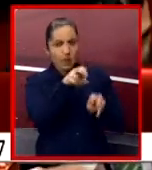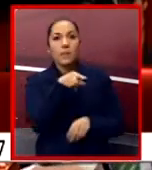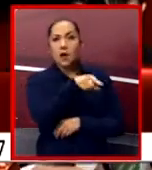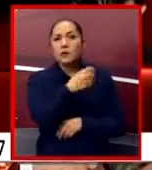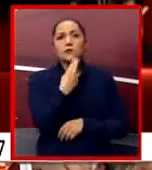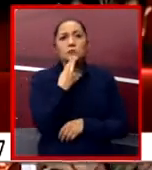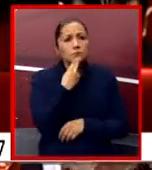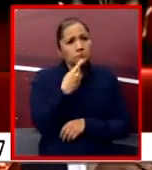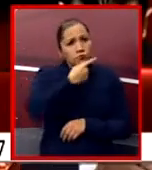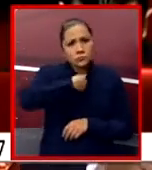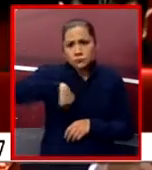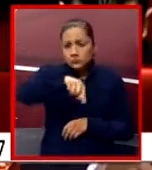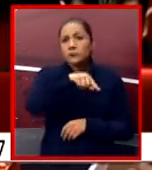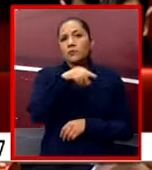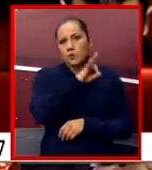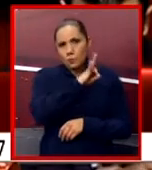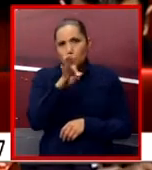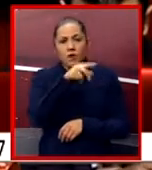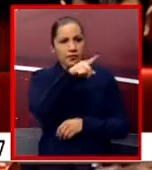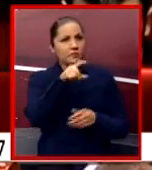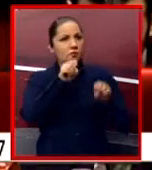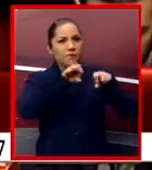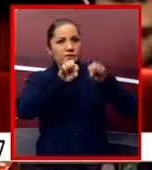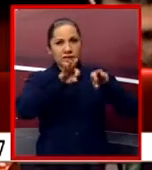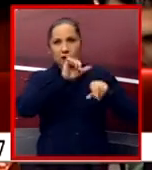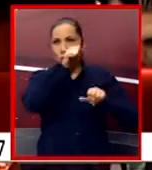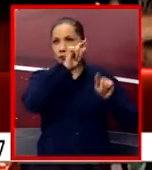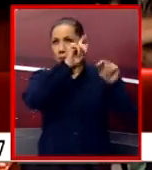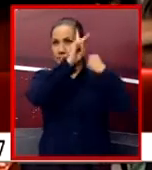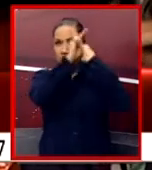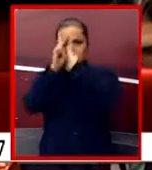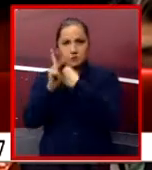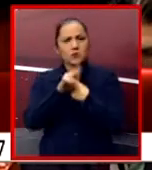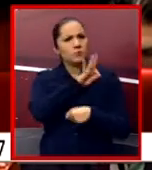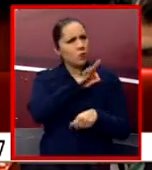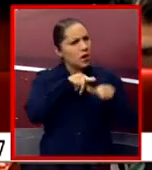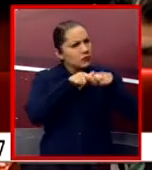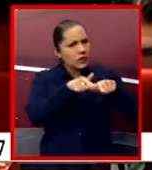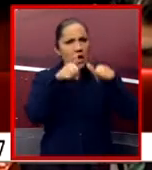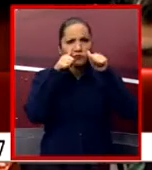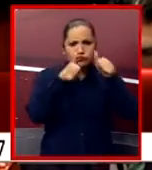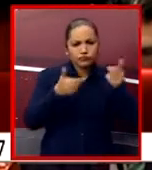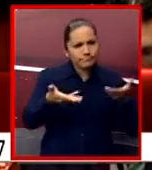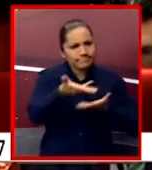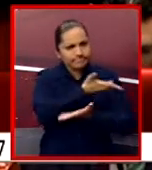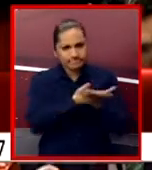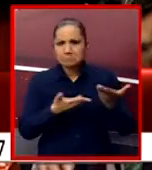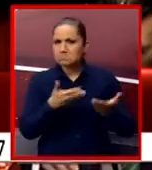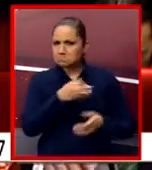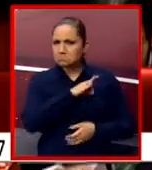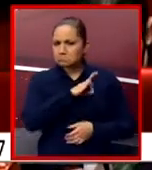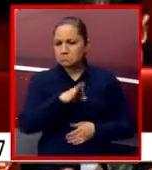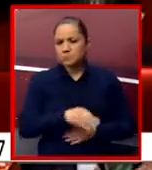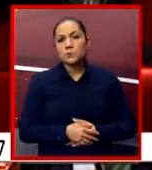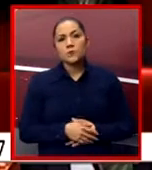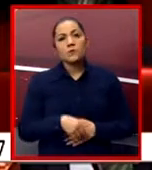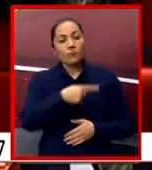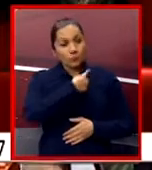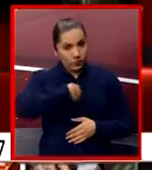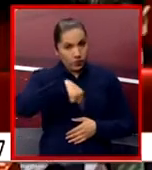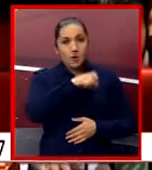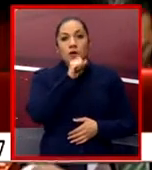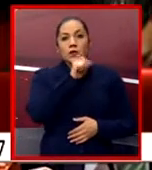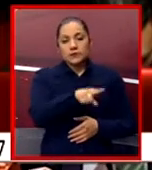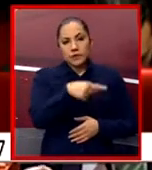a cabo estos trabajos que hoy son de naturaleza estratégica. Hemos sin duda concentrado